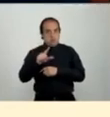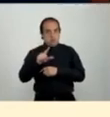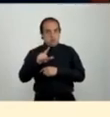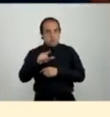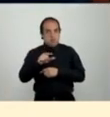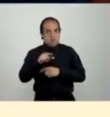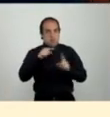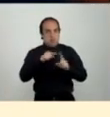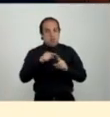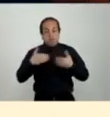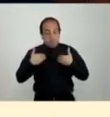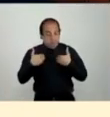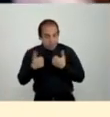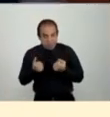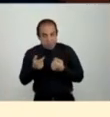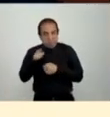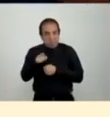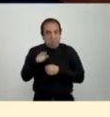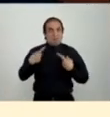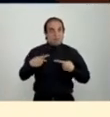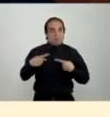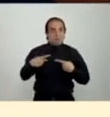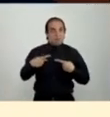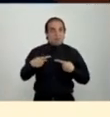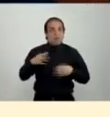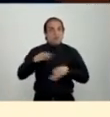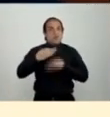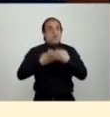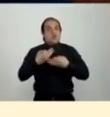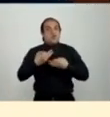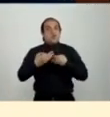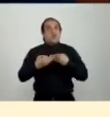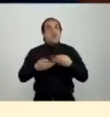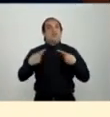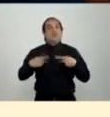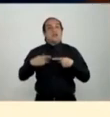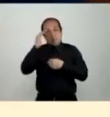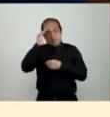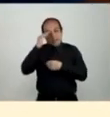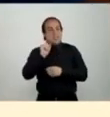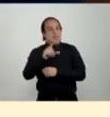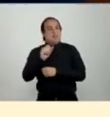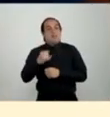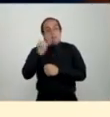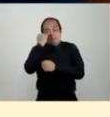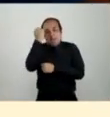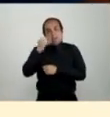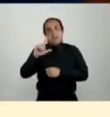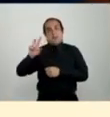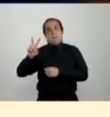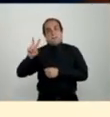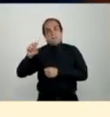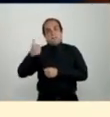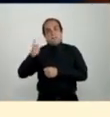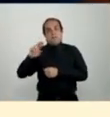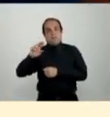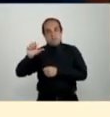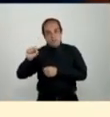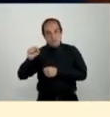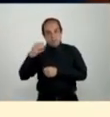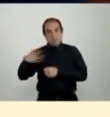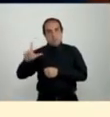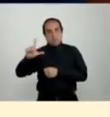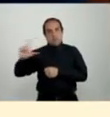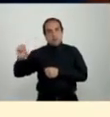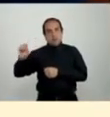digamos, lo comprendo porque todo el mundo, hasta, imagínate, hasta Vargas Llosa. Yo me enteré que una